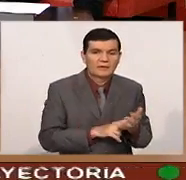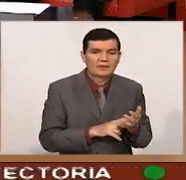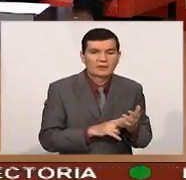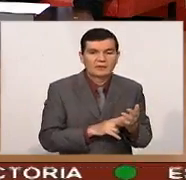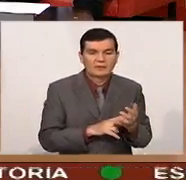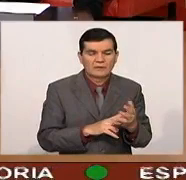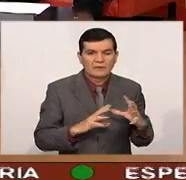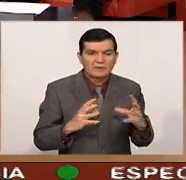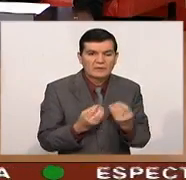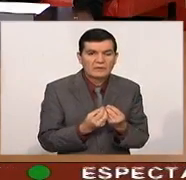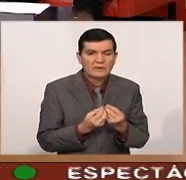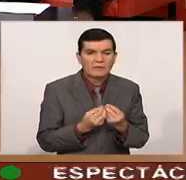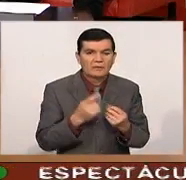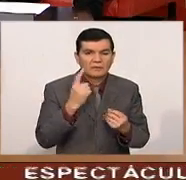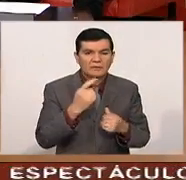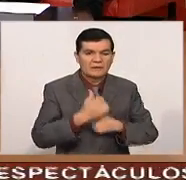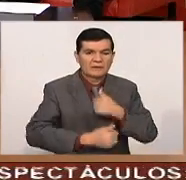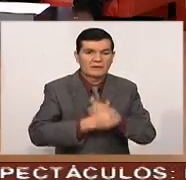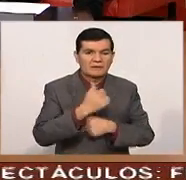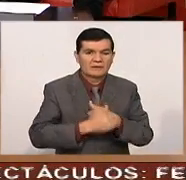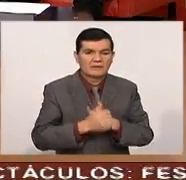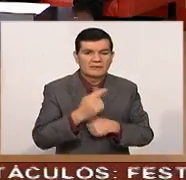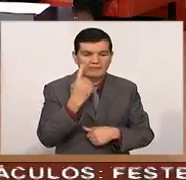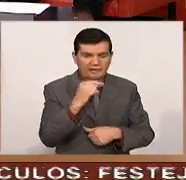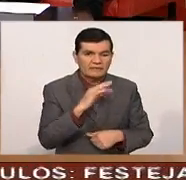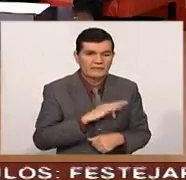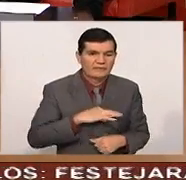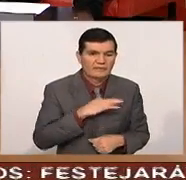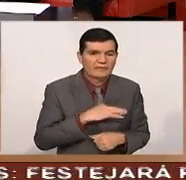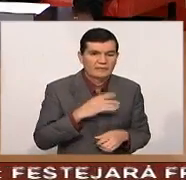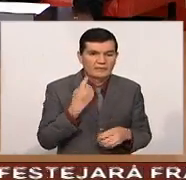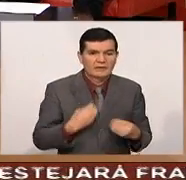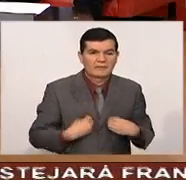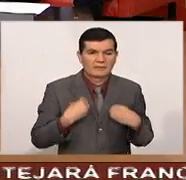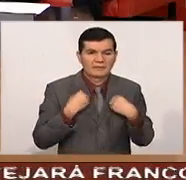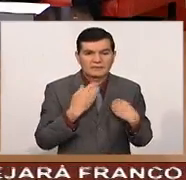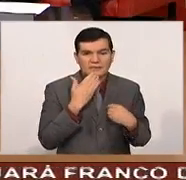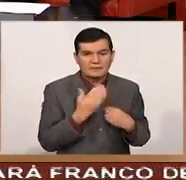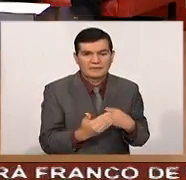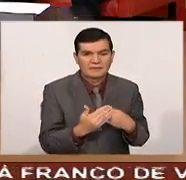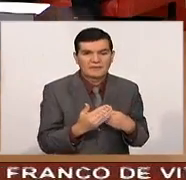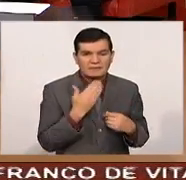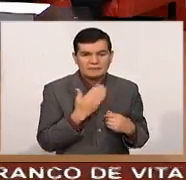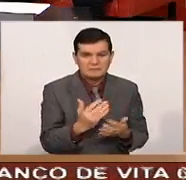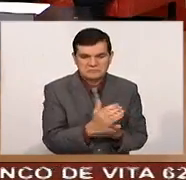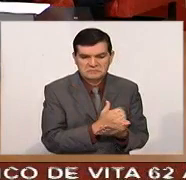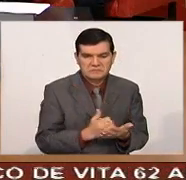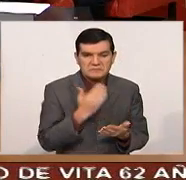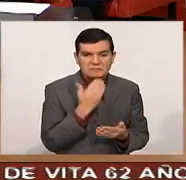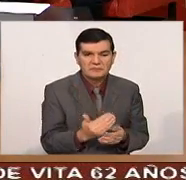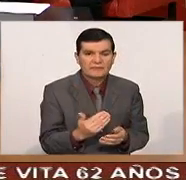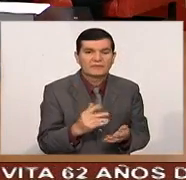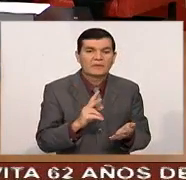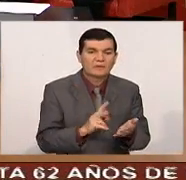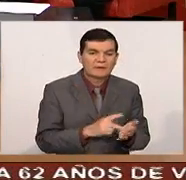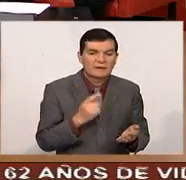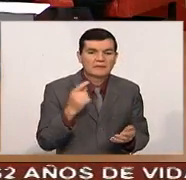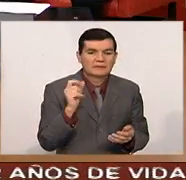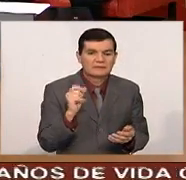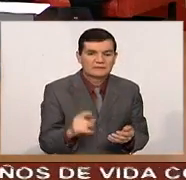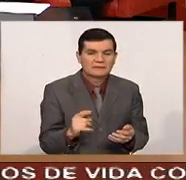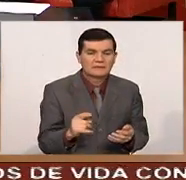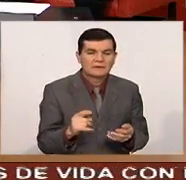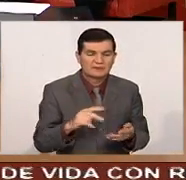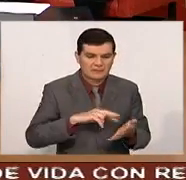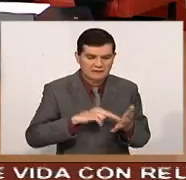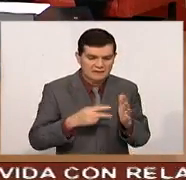de todo esto, pues no es una carrera para ser feliz y para vivir bien. Claro. Entonces, se paga bien la ingeniería. Y de regreso a la parte de la